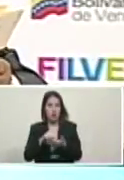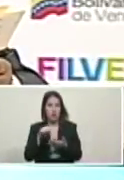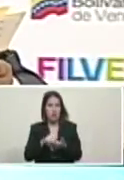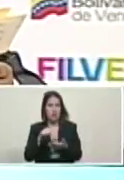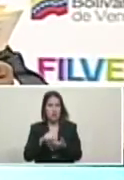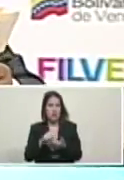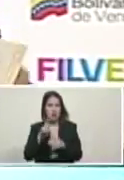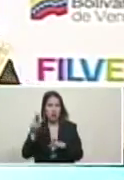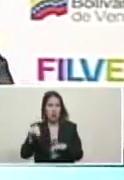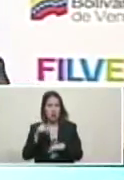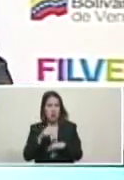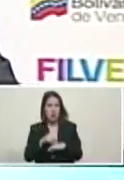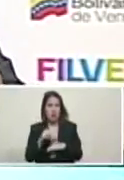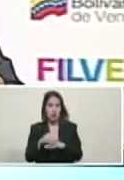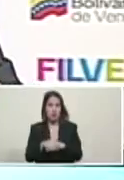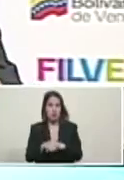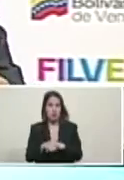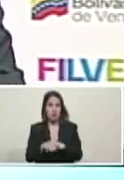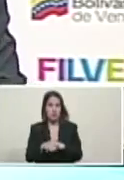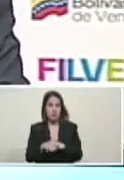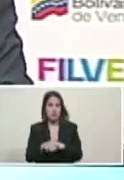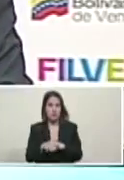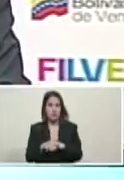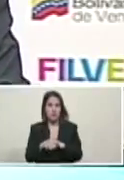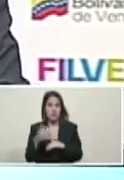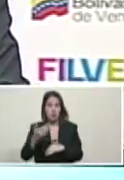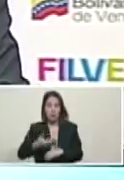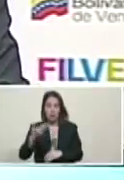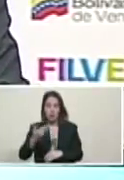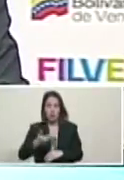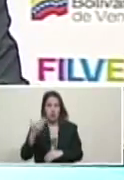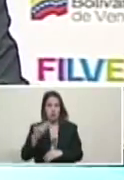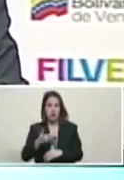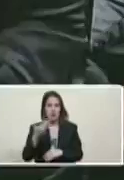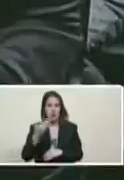Preservación Documental de la República. Muy importante.